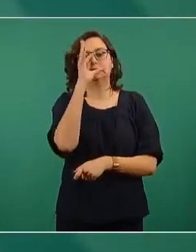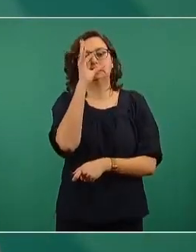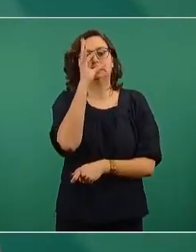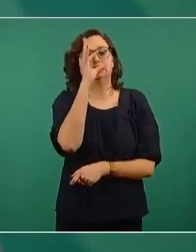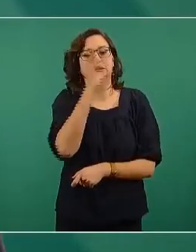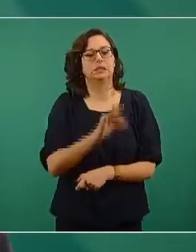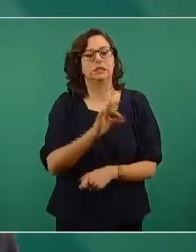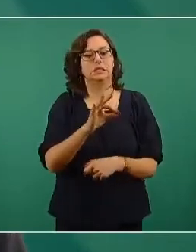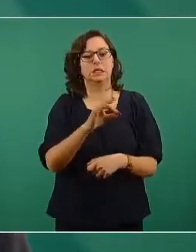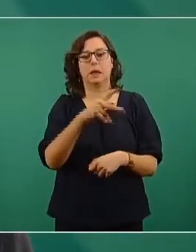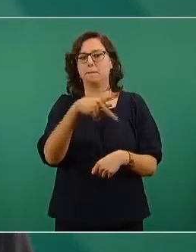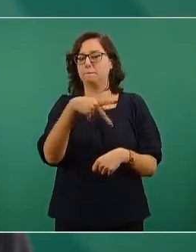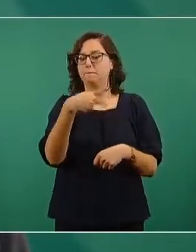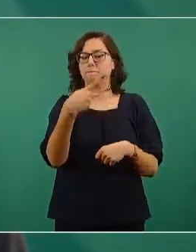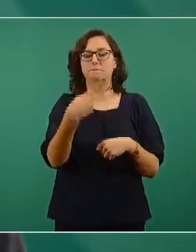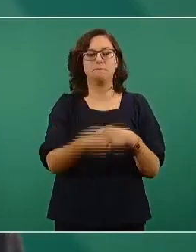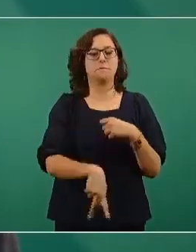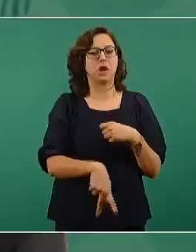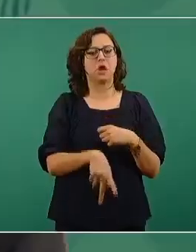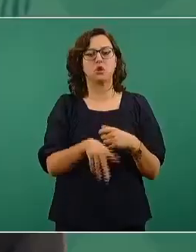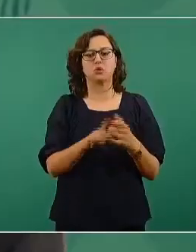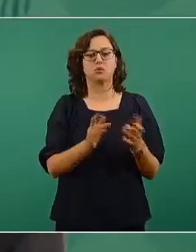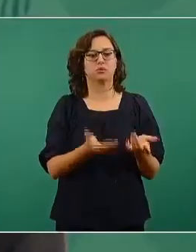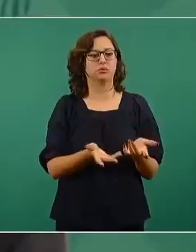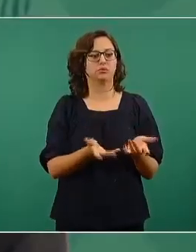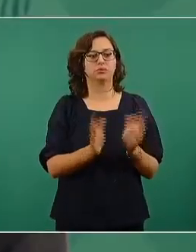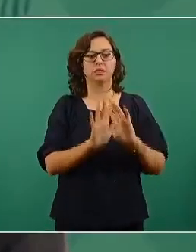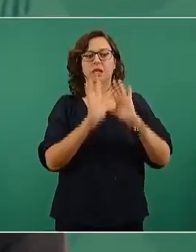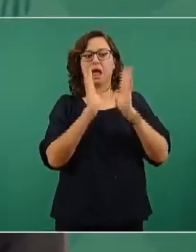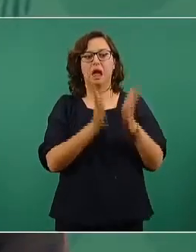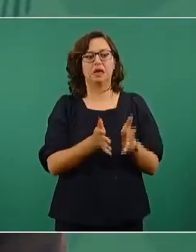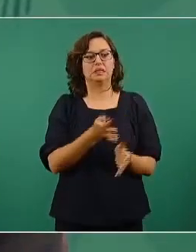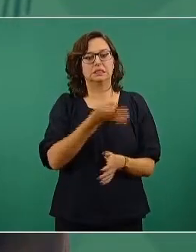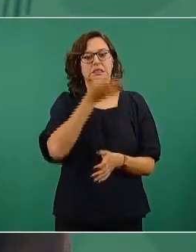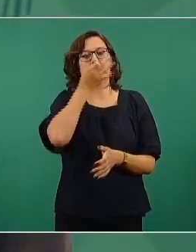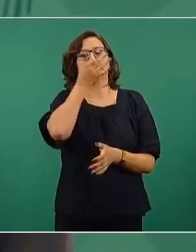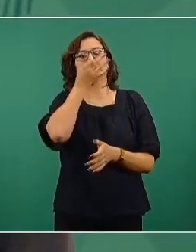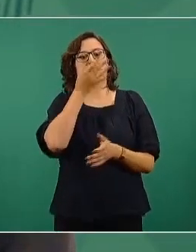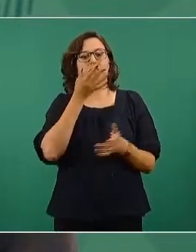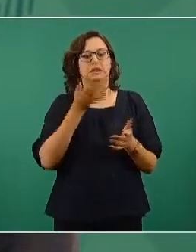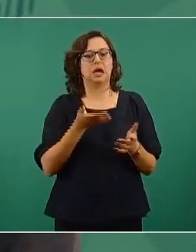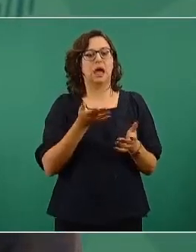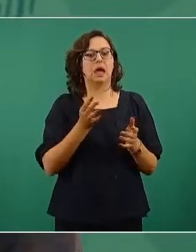Y los salinistas les contestan: sí, pero ustedes les quitaron los